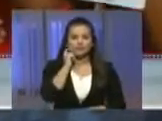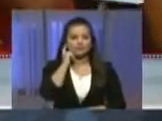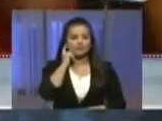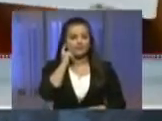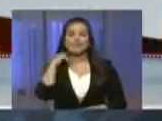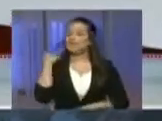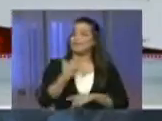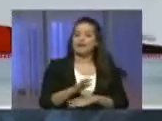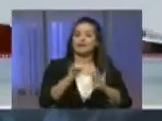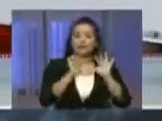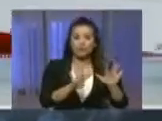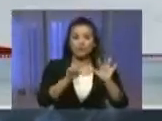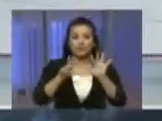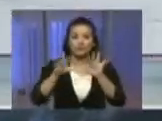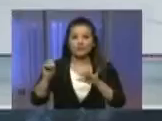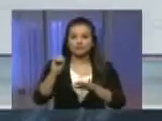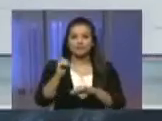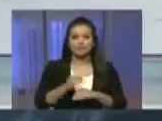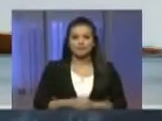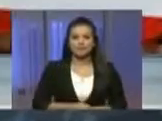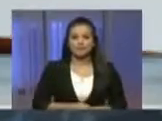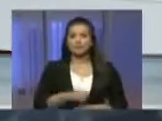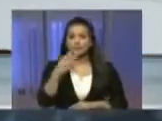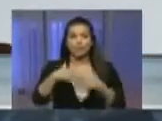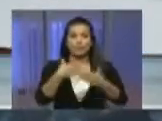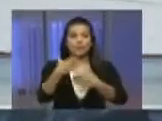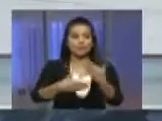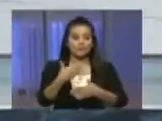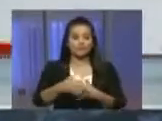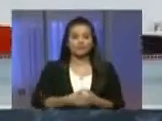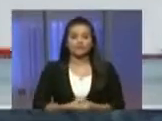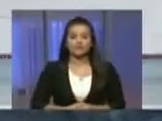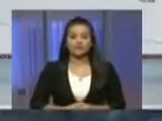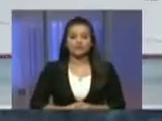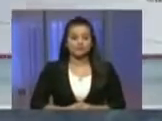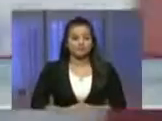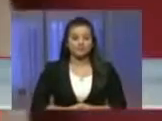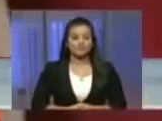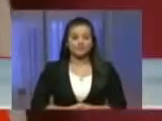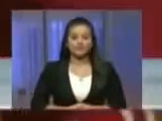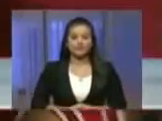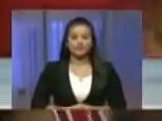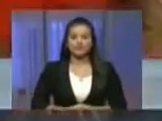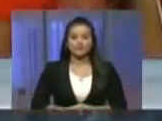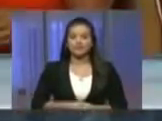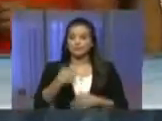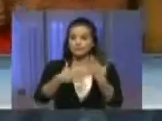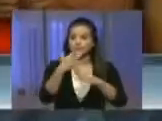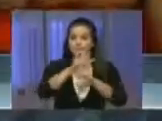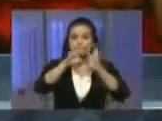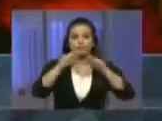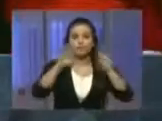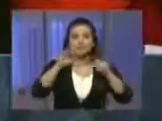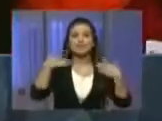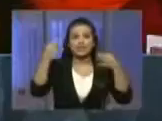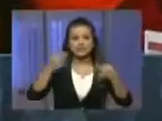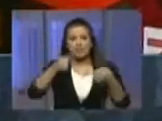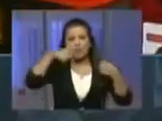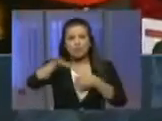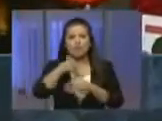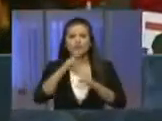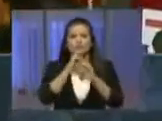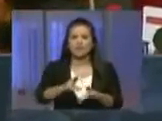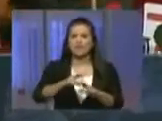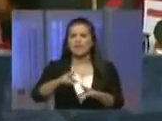74940 viviendas y vamos a seguir avanzando porque tenemos los recursos tenemos con qué Y tenemos un pueblo un pueblo